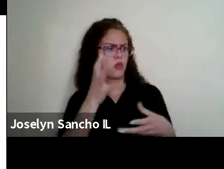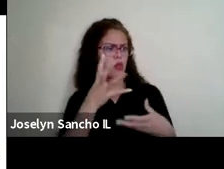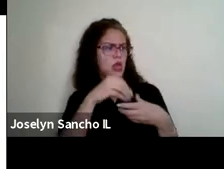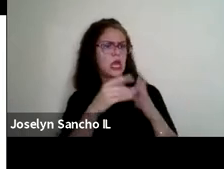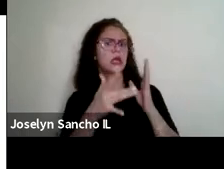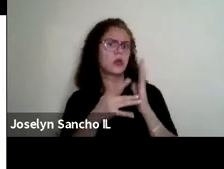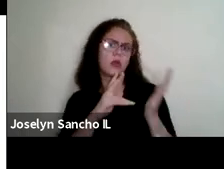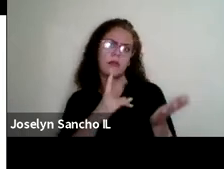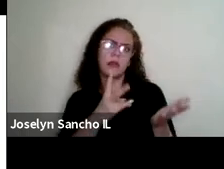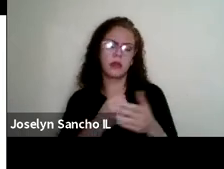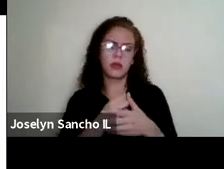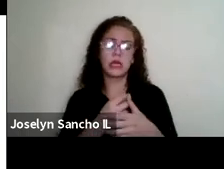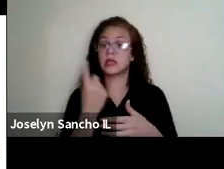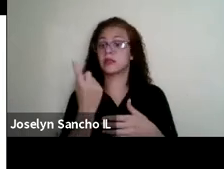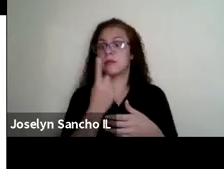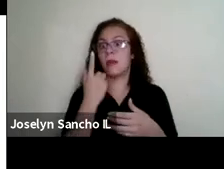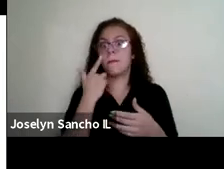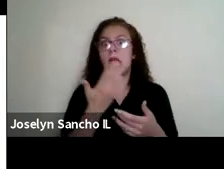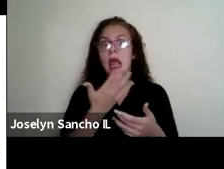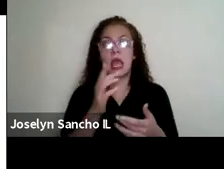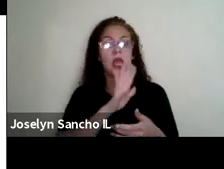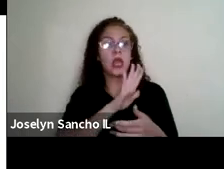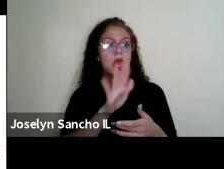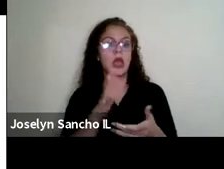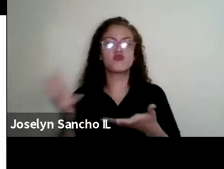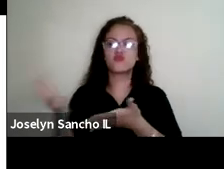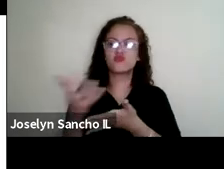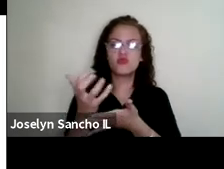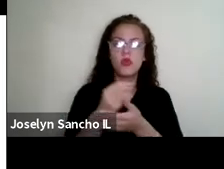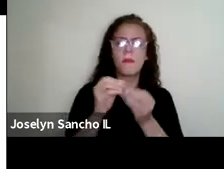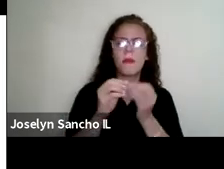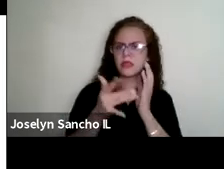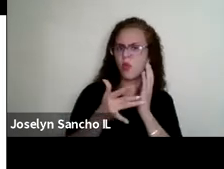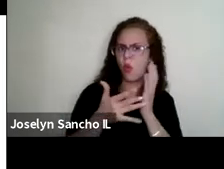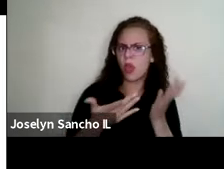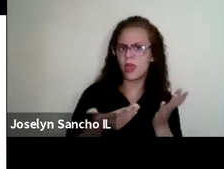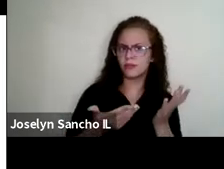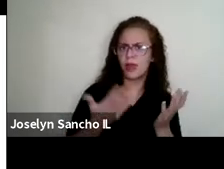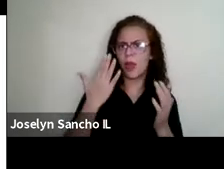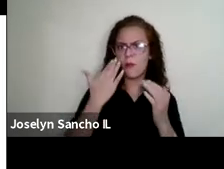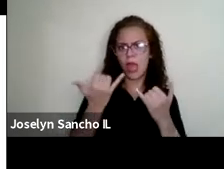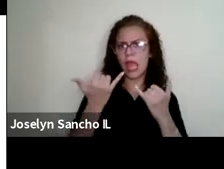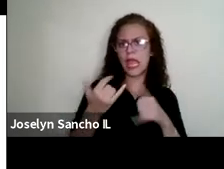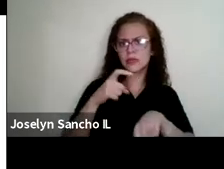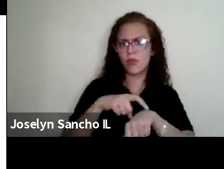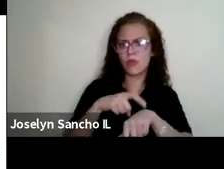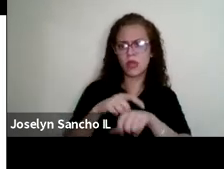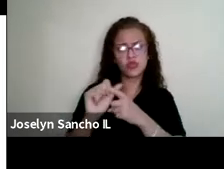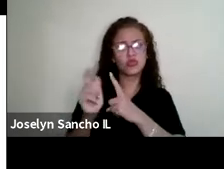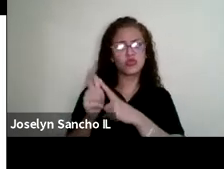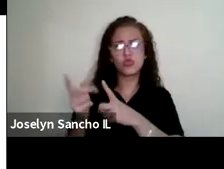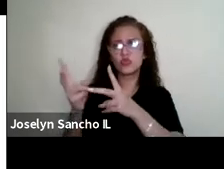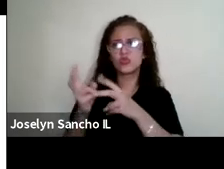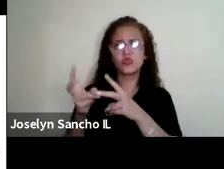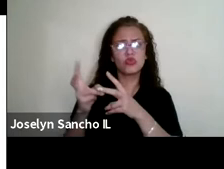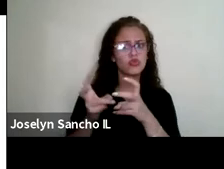tecnologías, ¿verdad? Simplemente para que consuman más tecnología, porque en este momento la sociedad de consumo